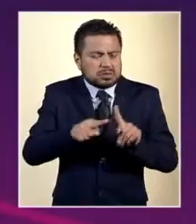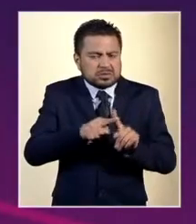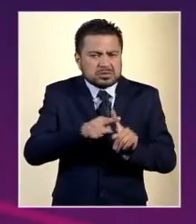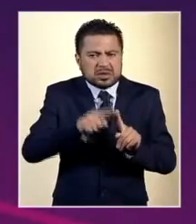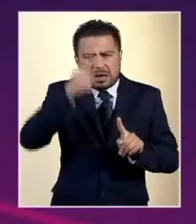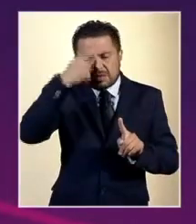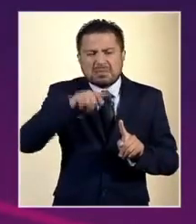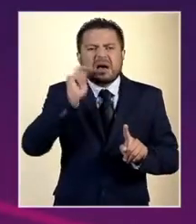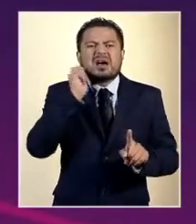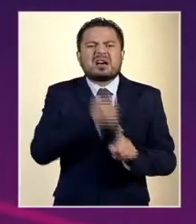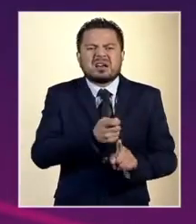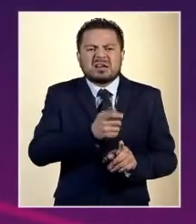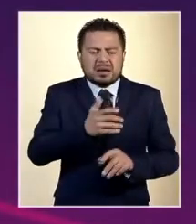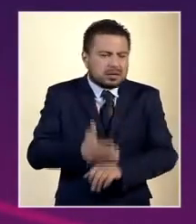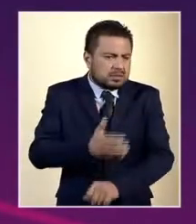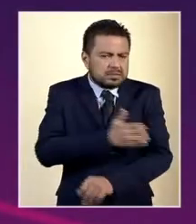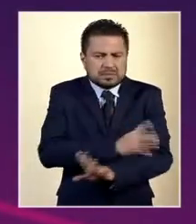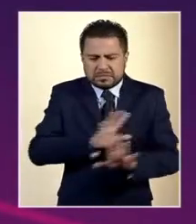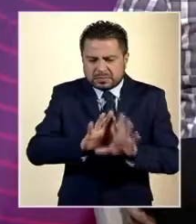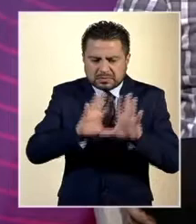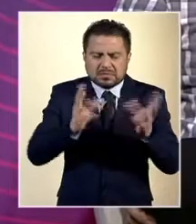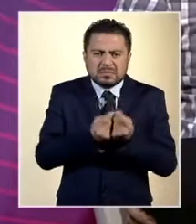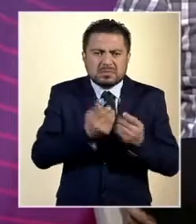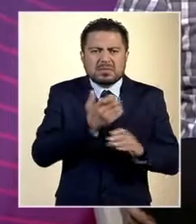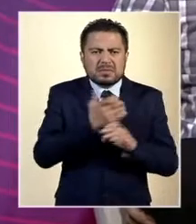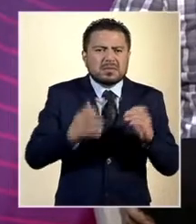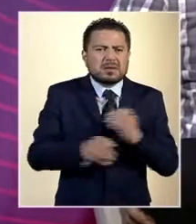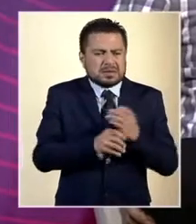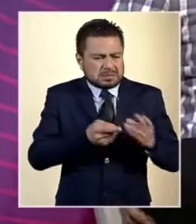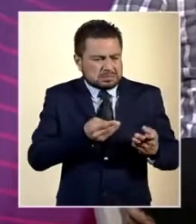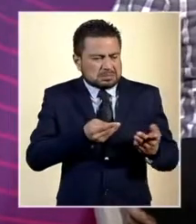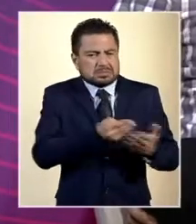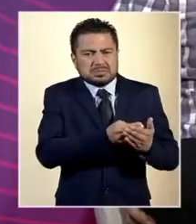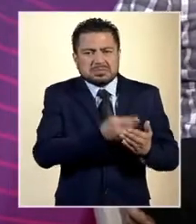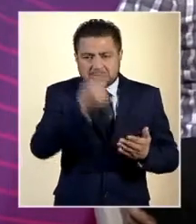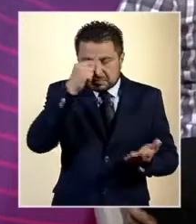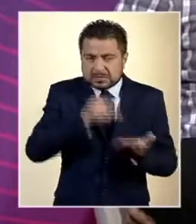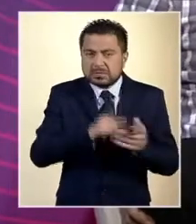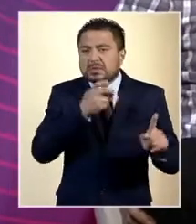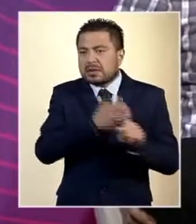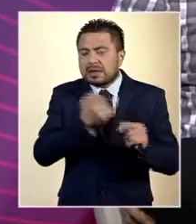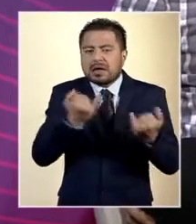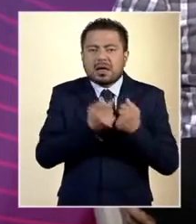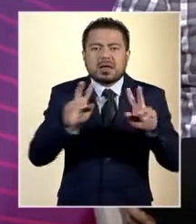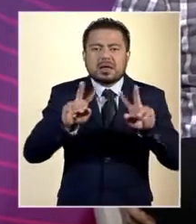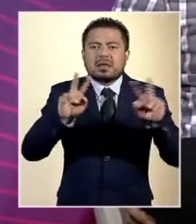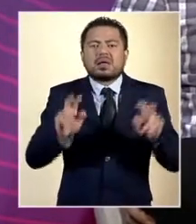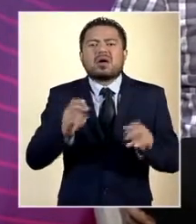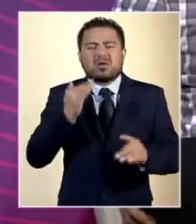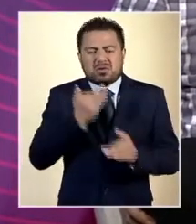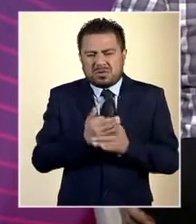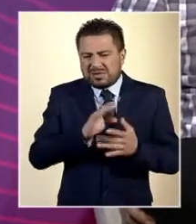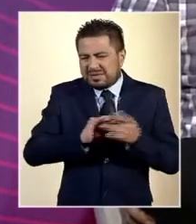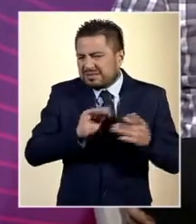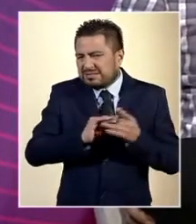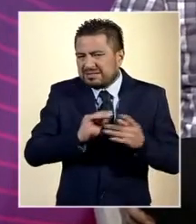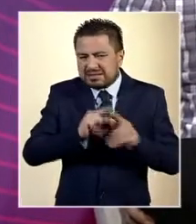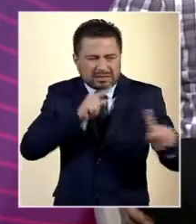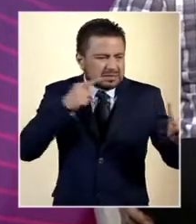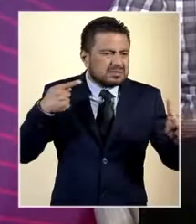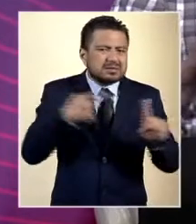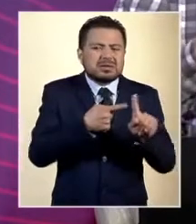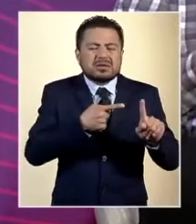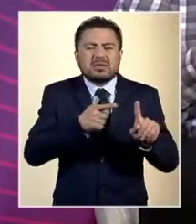para acompañar estos casos. Y creo que también acá uno de los temas que estamos tratando como de